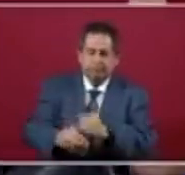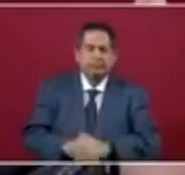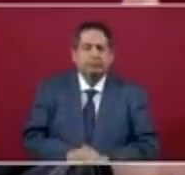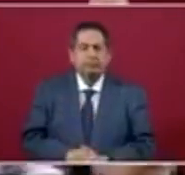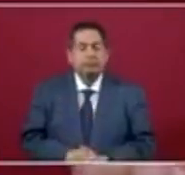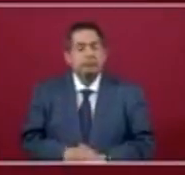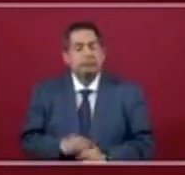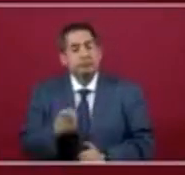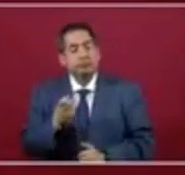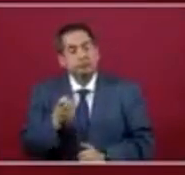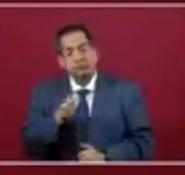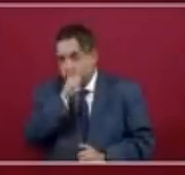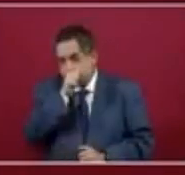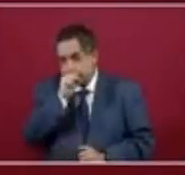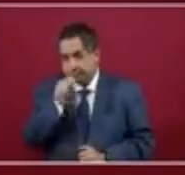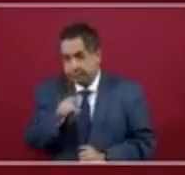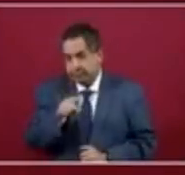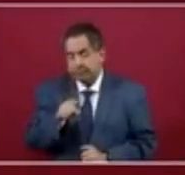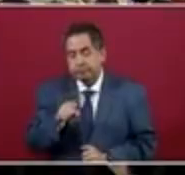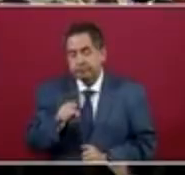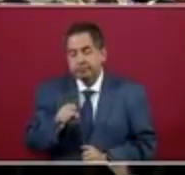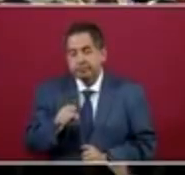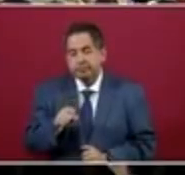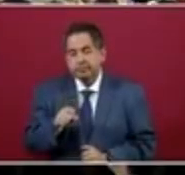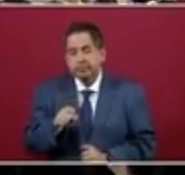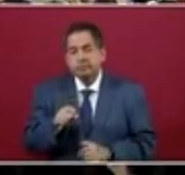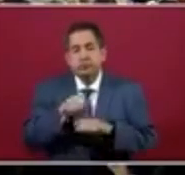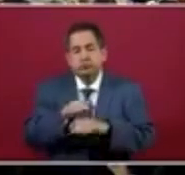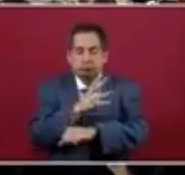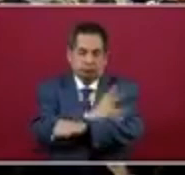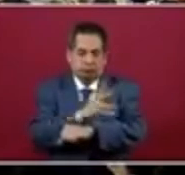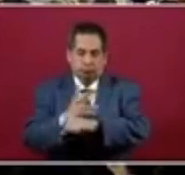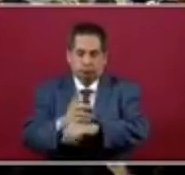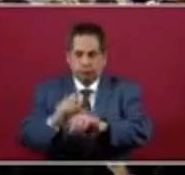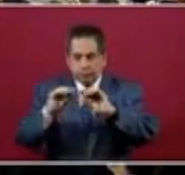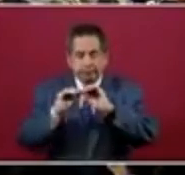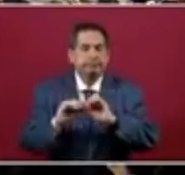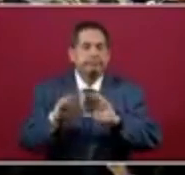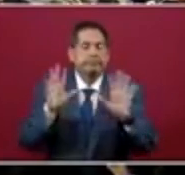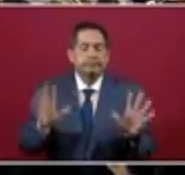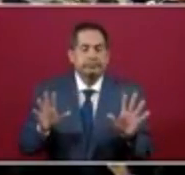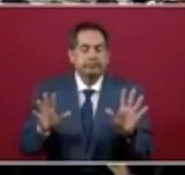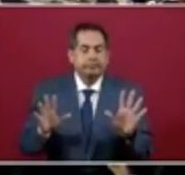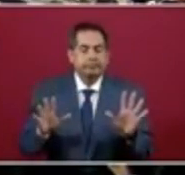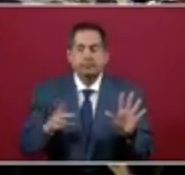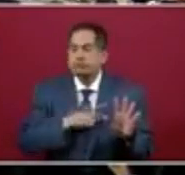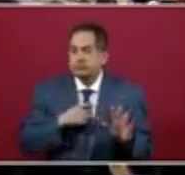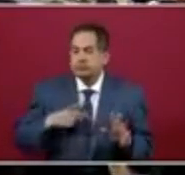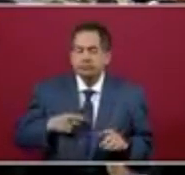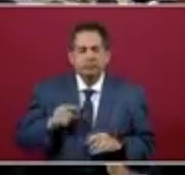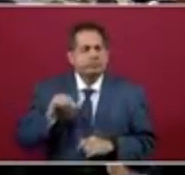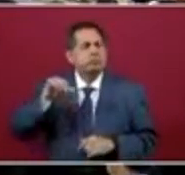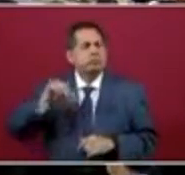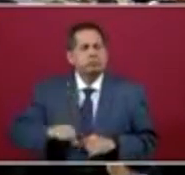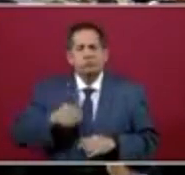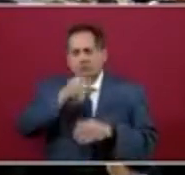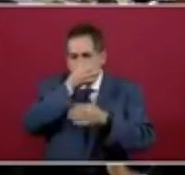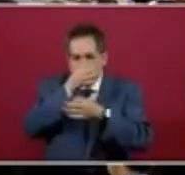Por eso también lo de la transparencia, que tiene que ver con lo que anunciamos hoy,